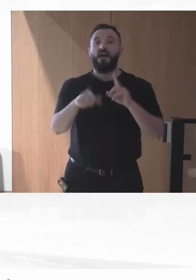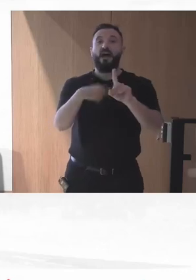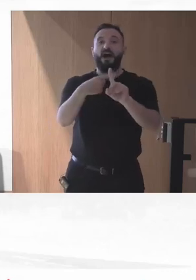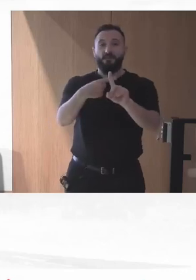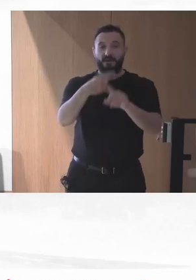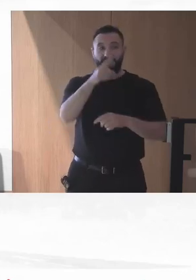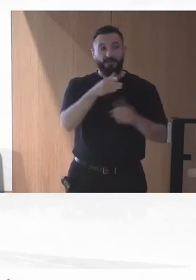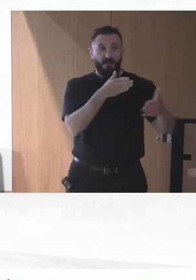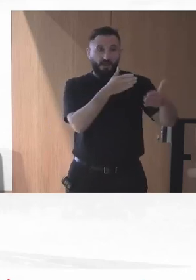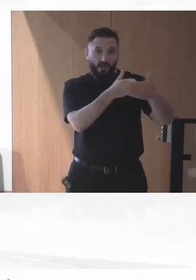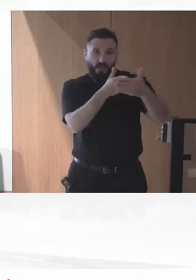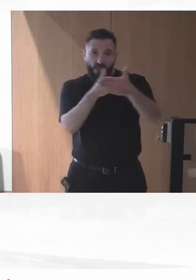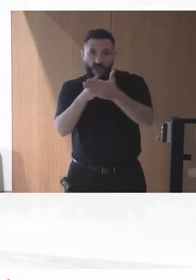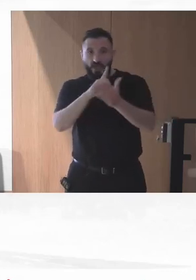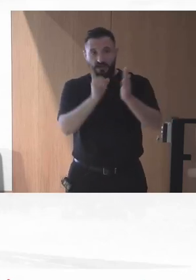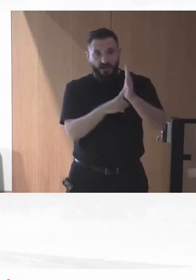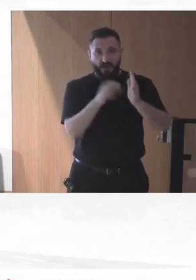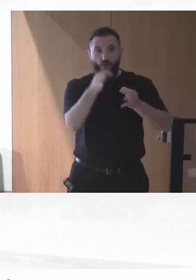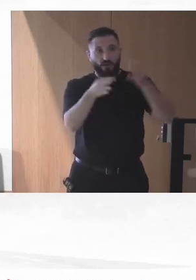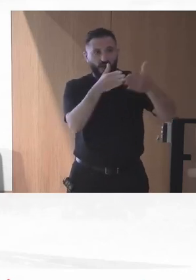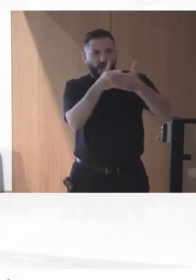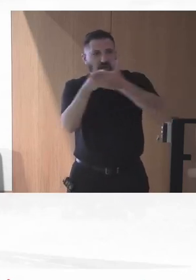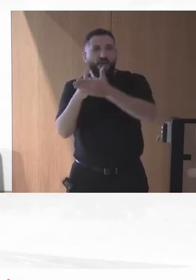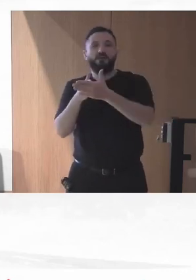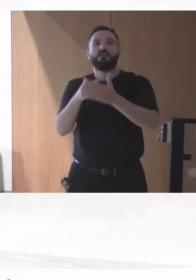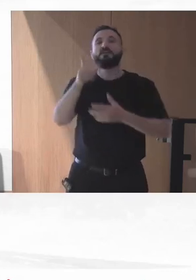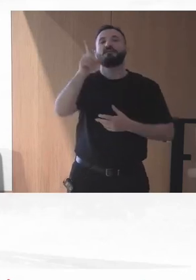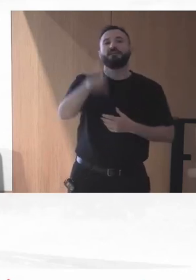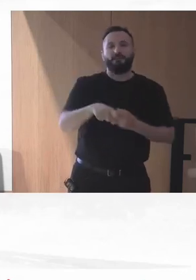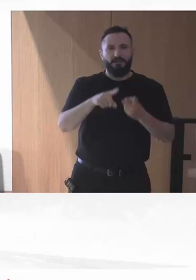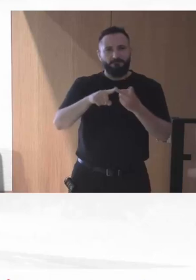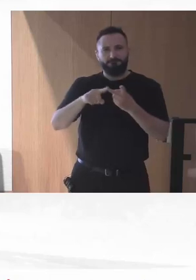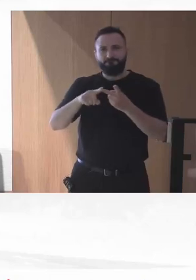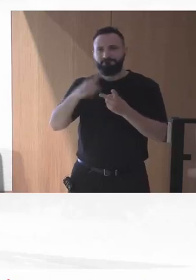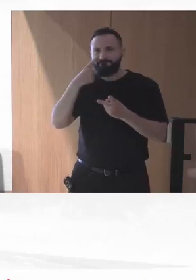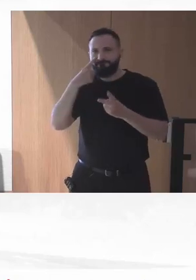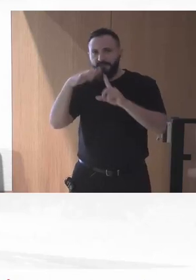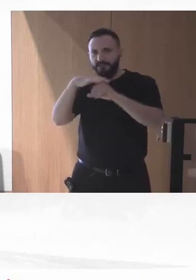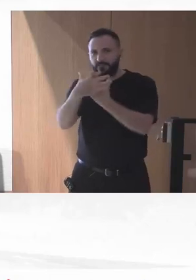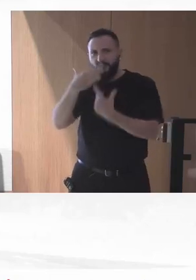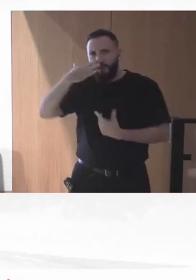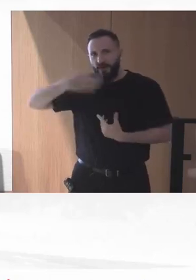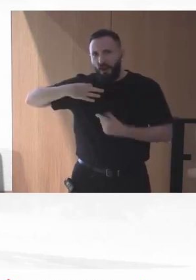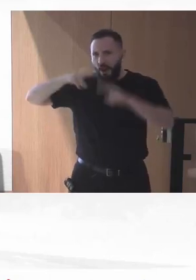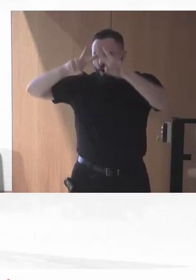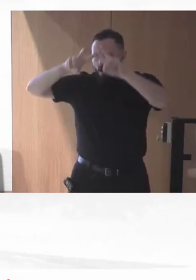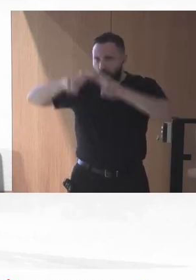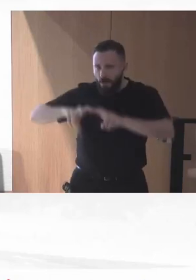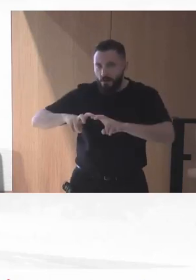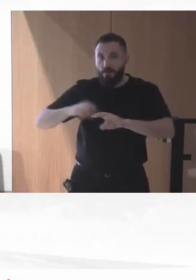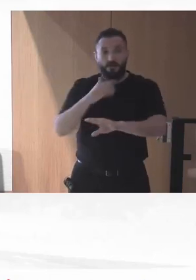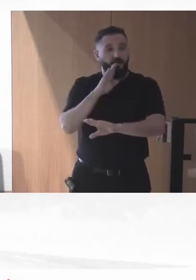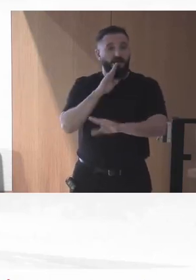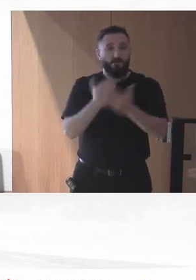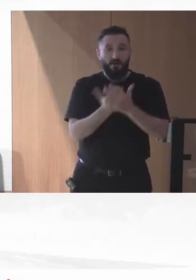además de esas barreras legales o jurídicas, también podemos analizar la situación de hecho. Y ya se ha hablado a lo largo